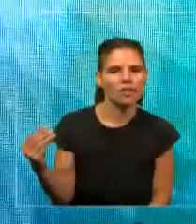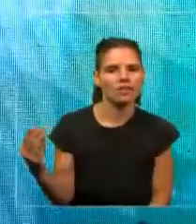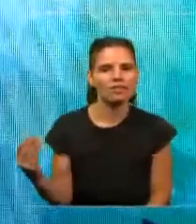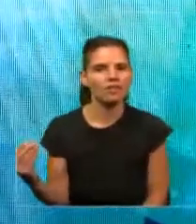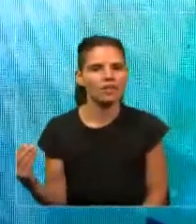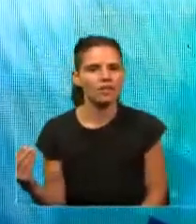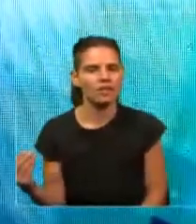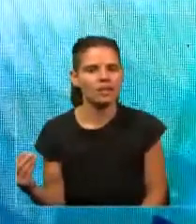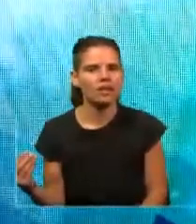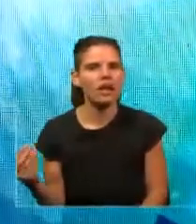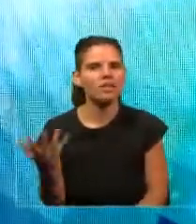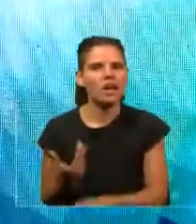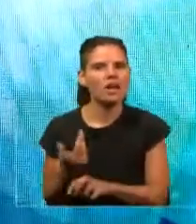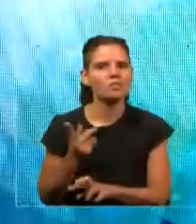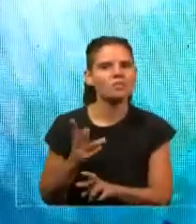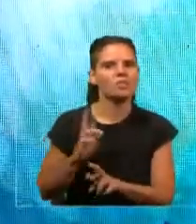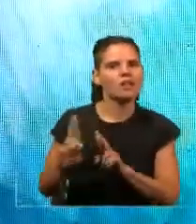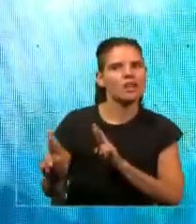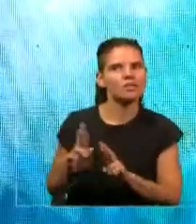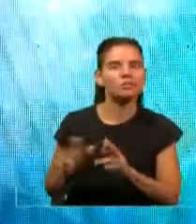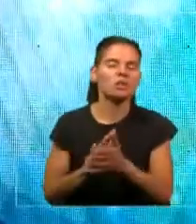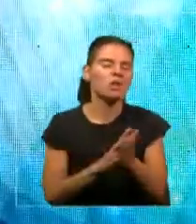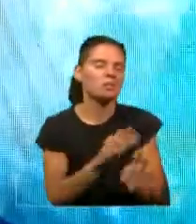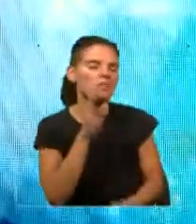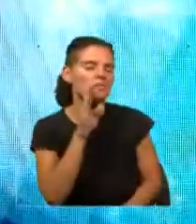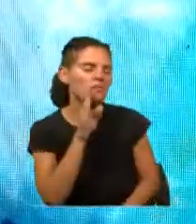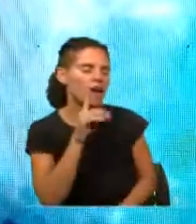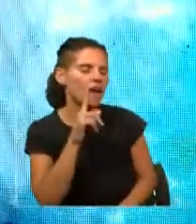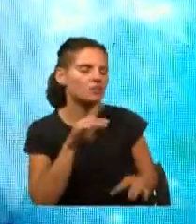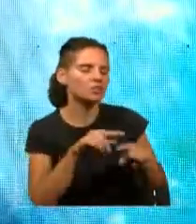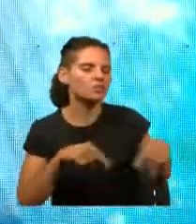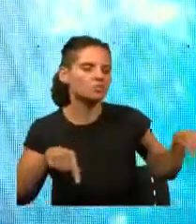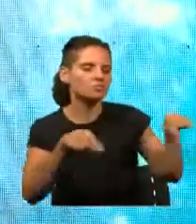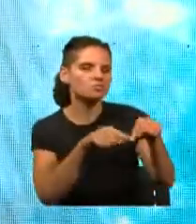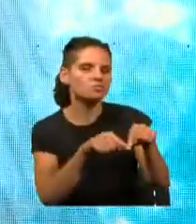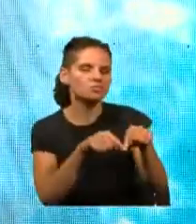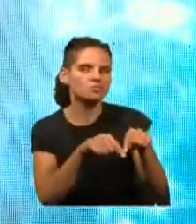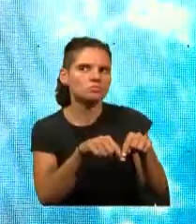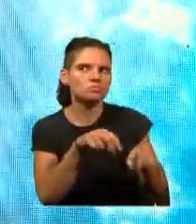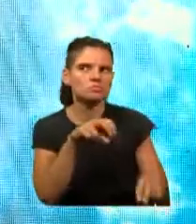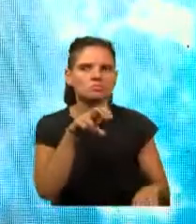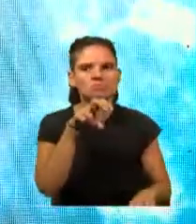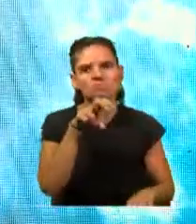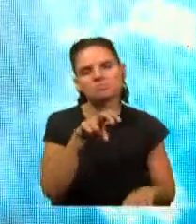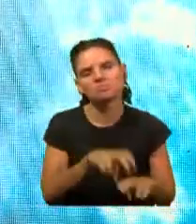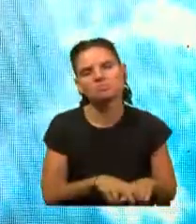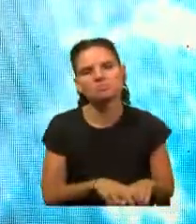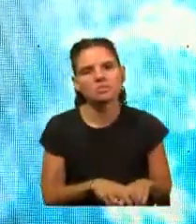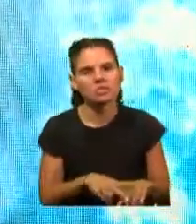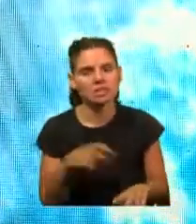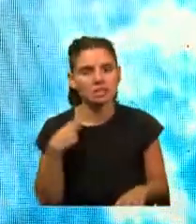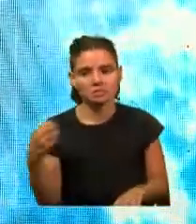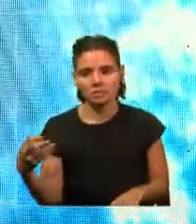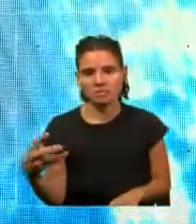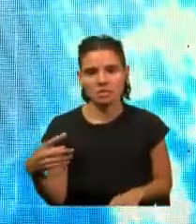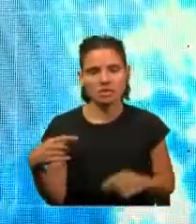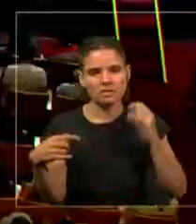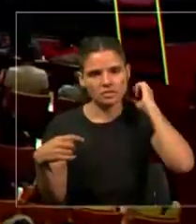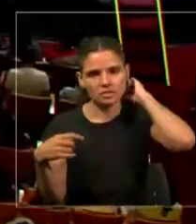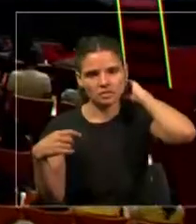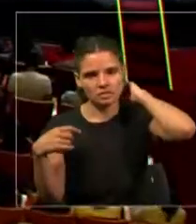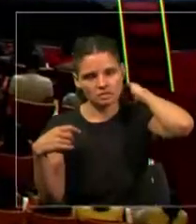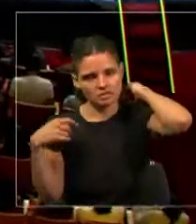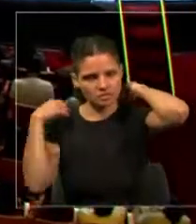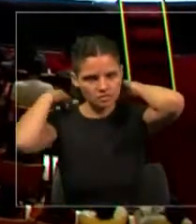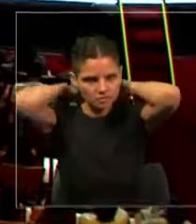introduce intercambios. Estoy en mi baño, por ejemplo, y me dice el altoparlante de mi teléfono, me dice, deberías de usar